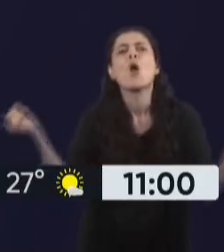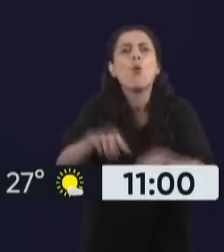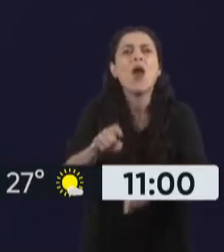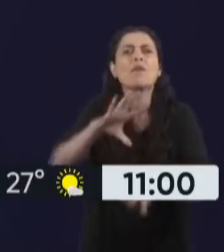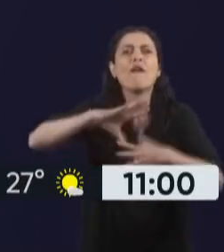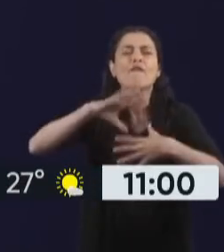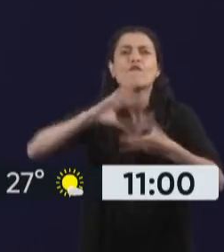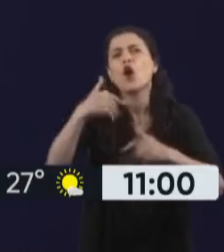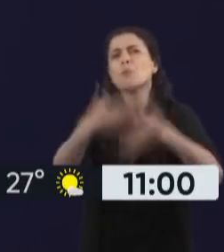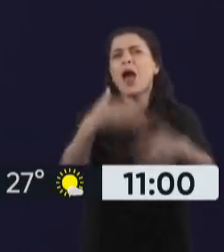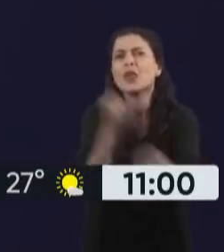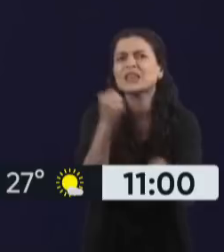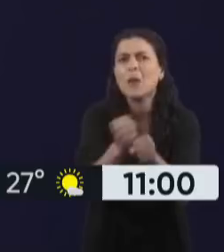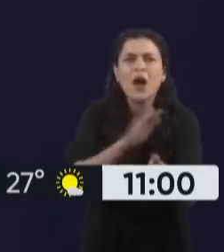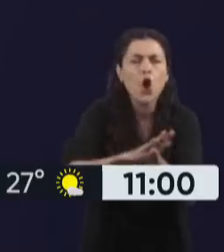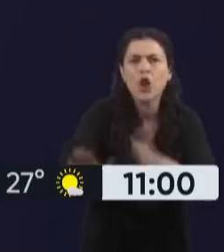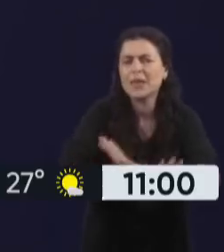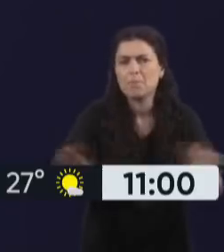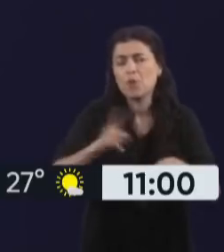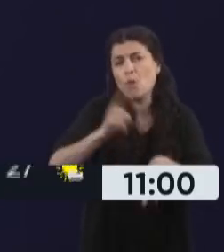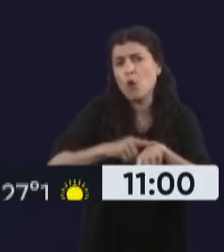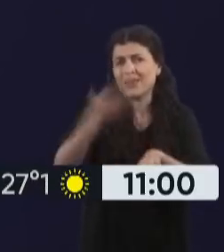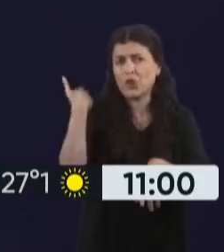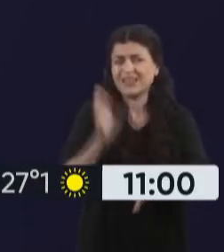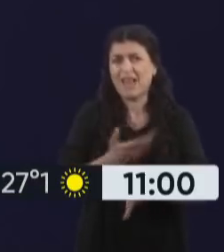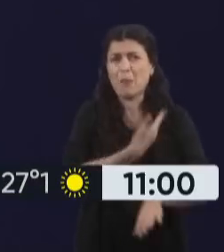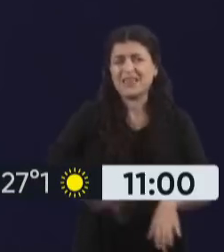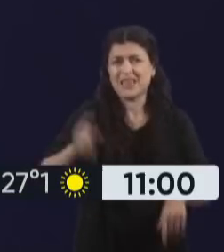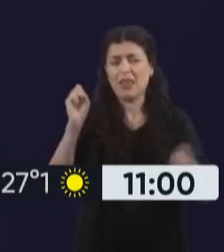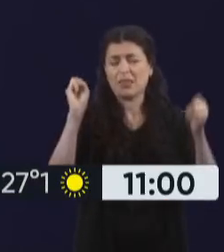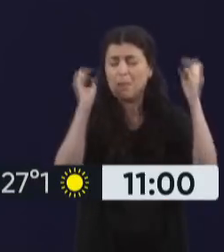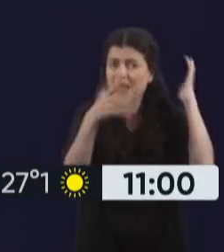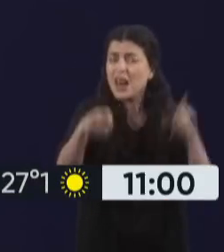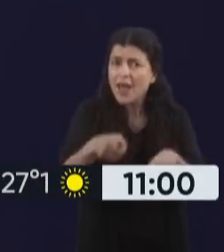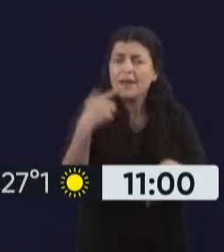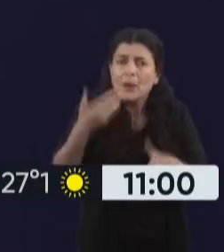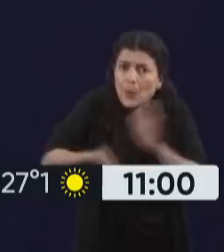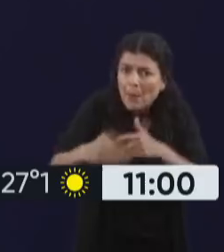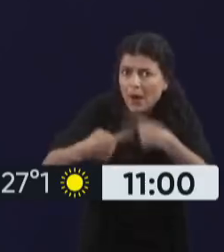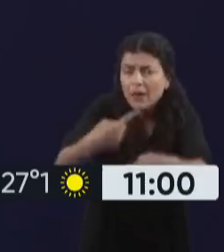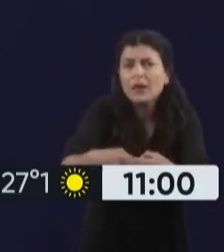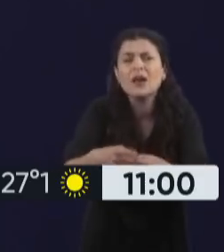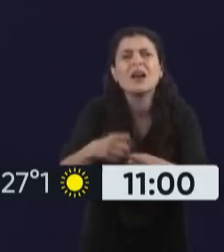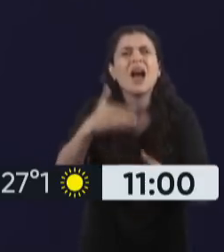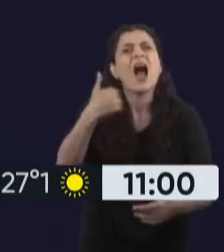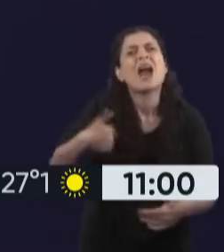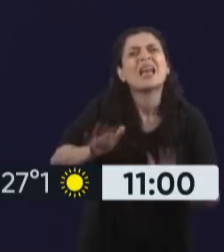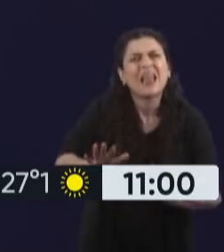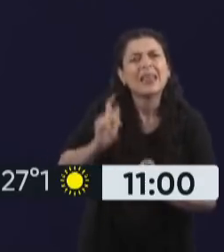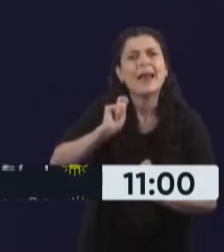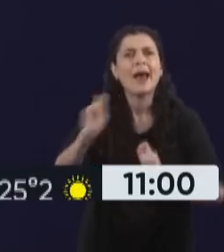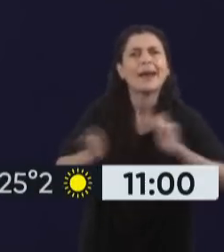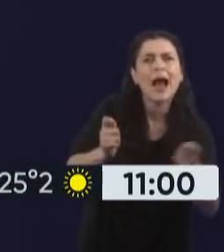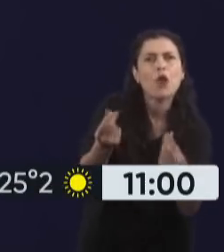pública. Durante el mandato del presidente Milei, la Argentina no va a destinar fondos a ninguna persona